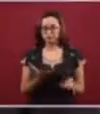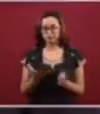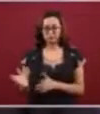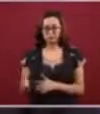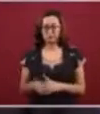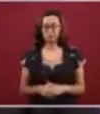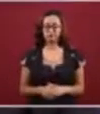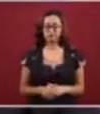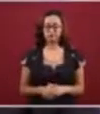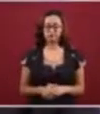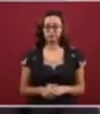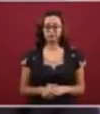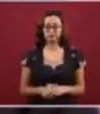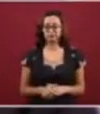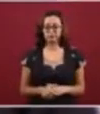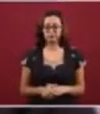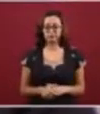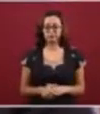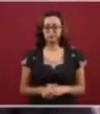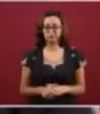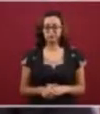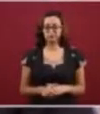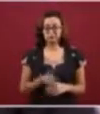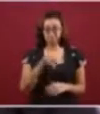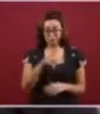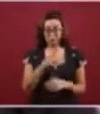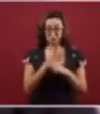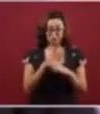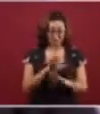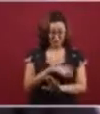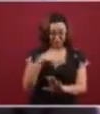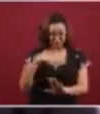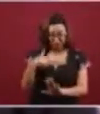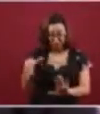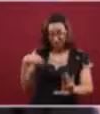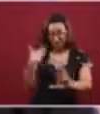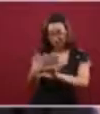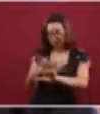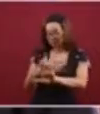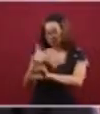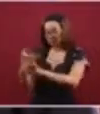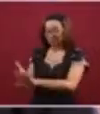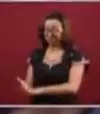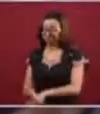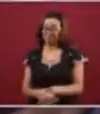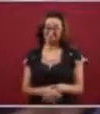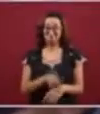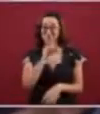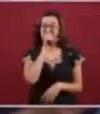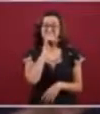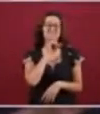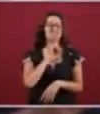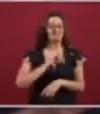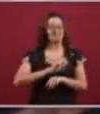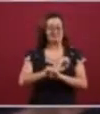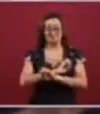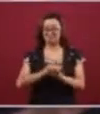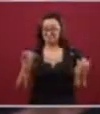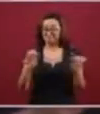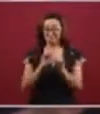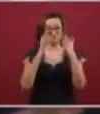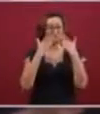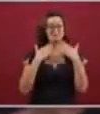muy… Eso que dices del asedio, pues me parece falso totalmente. Nosotros no asediamos a